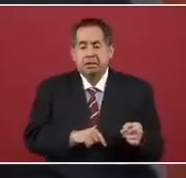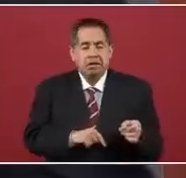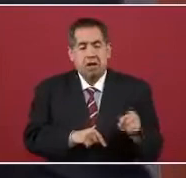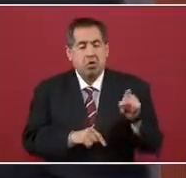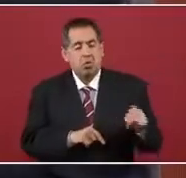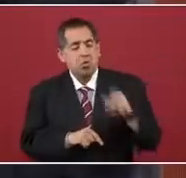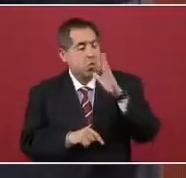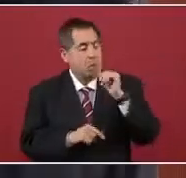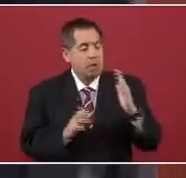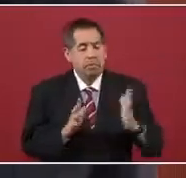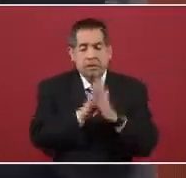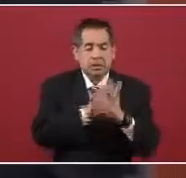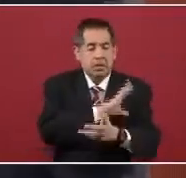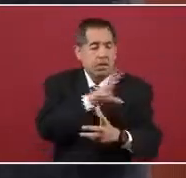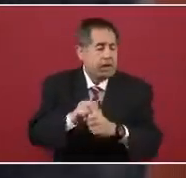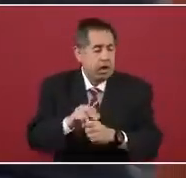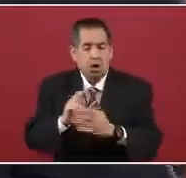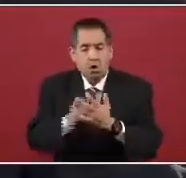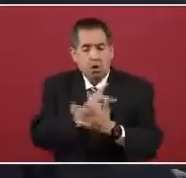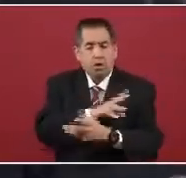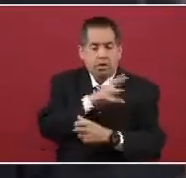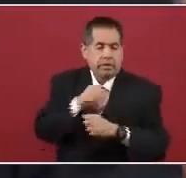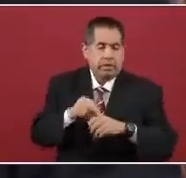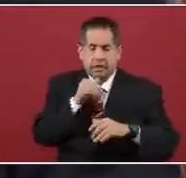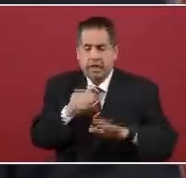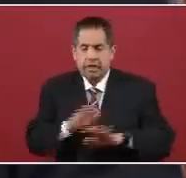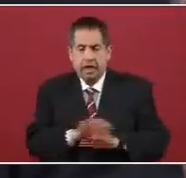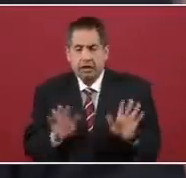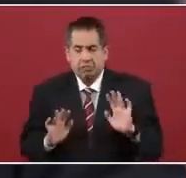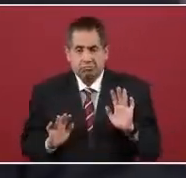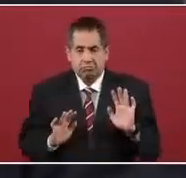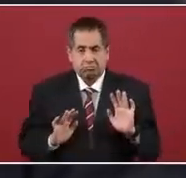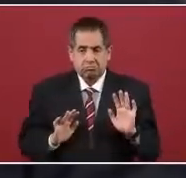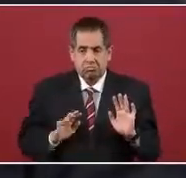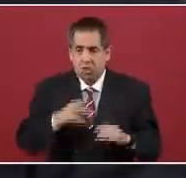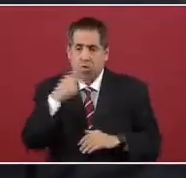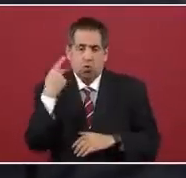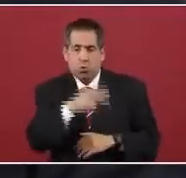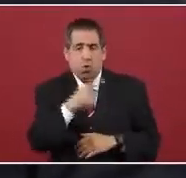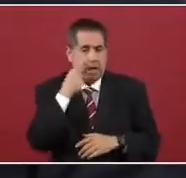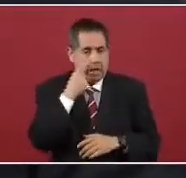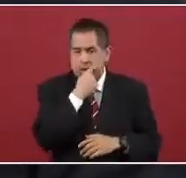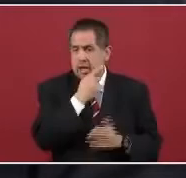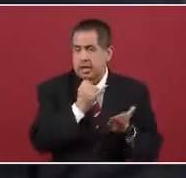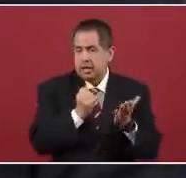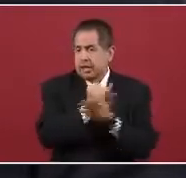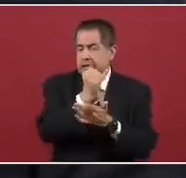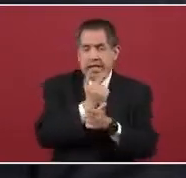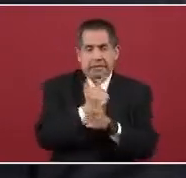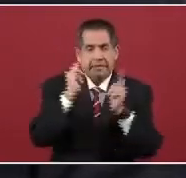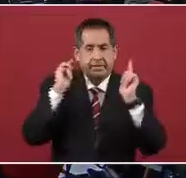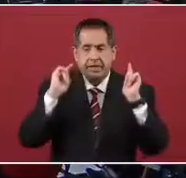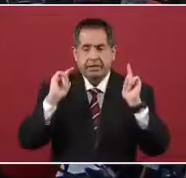que no participe o que no ejerza sus libertades.